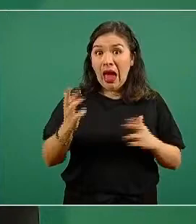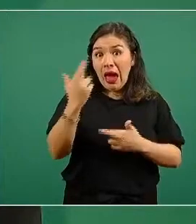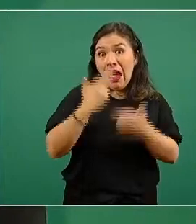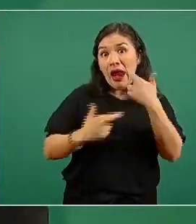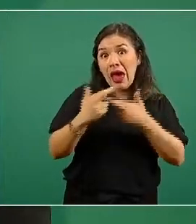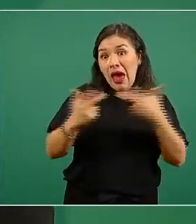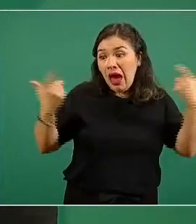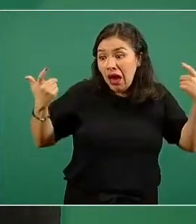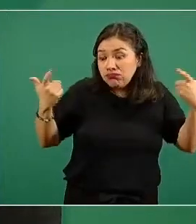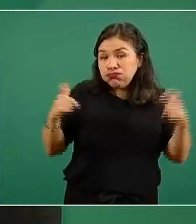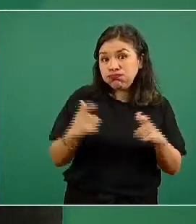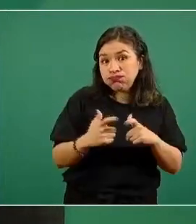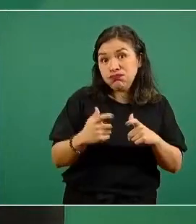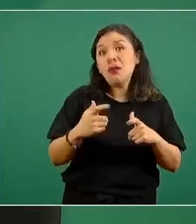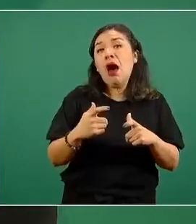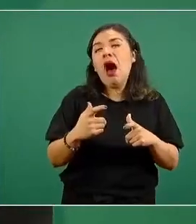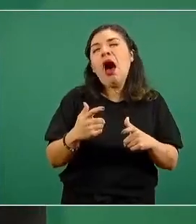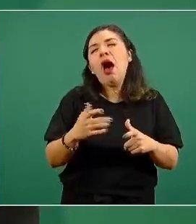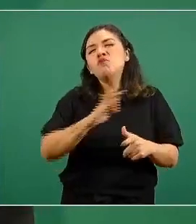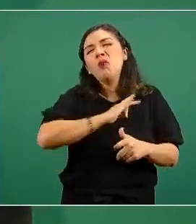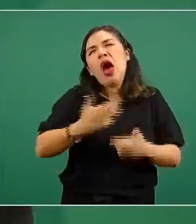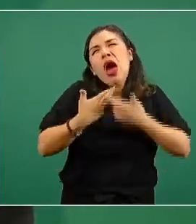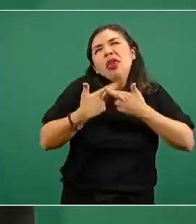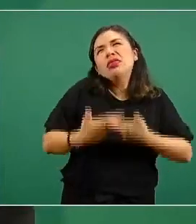pudiera reducir lo suficiente